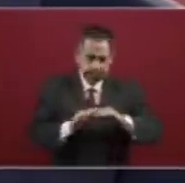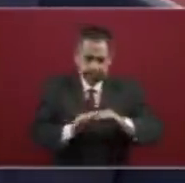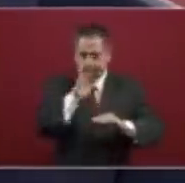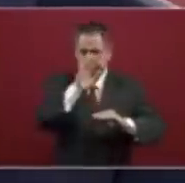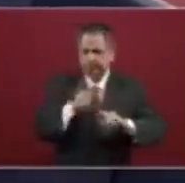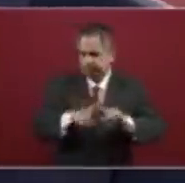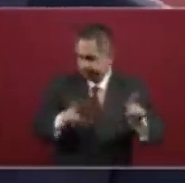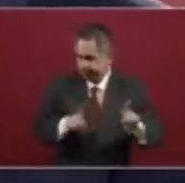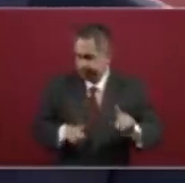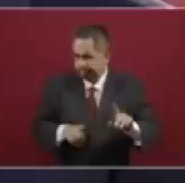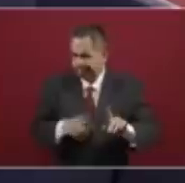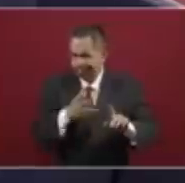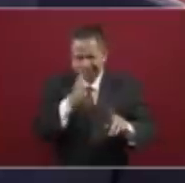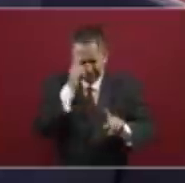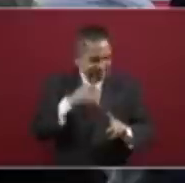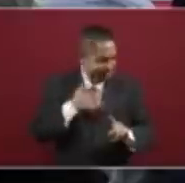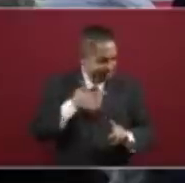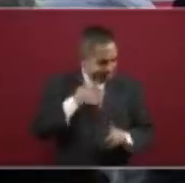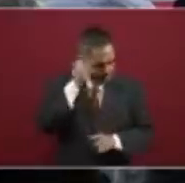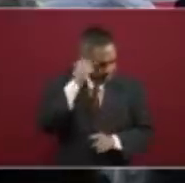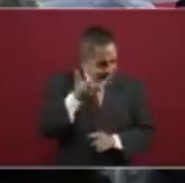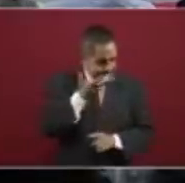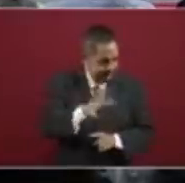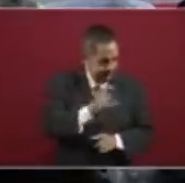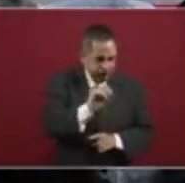20, no tengo ahora